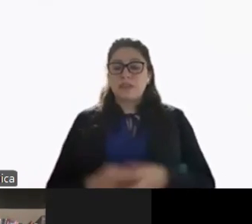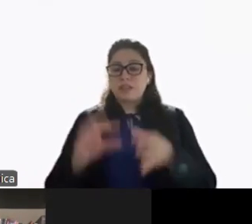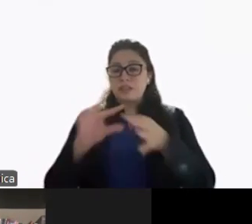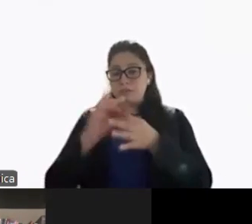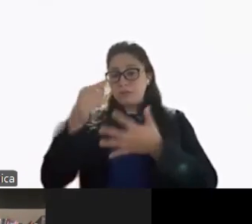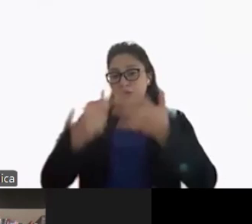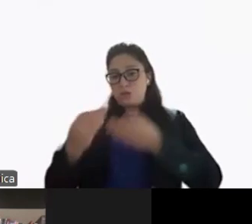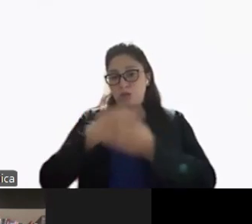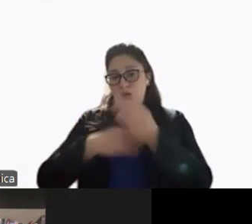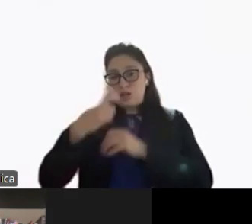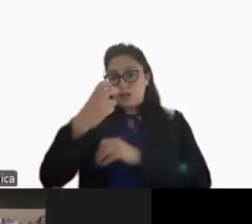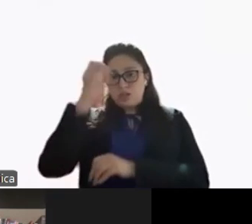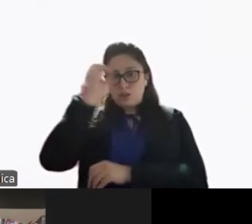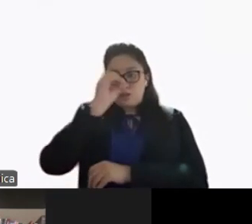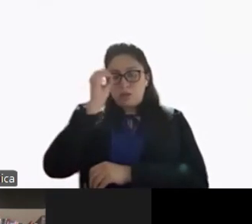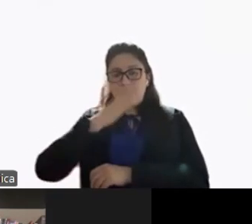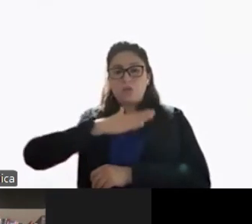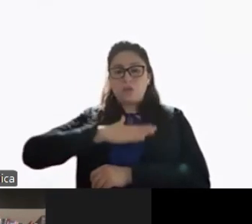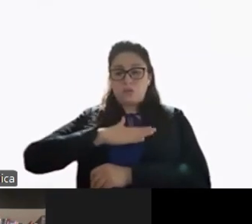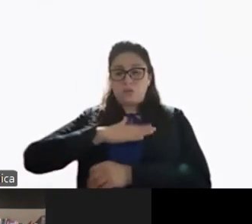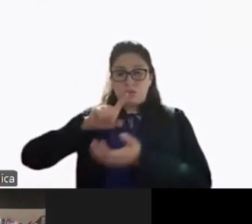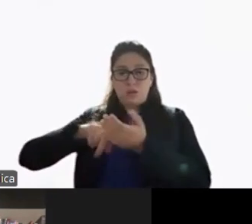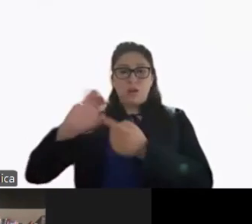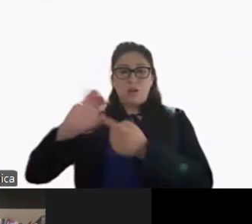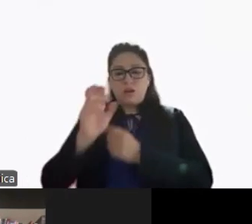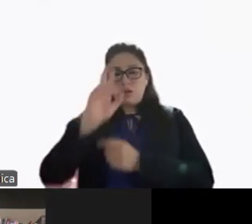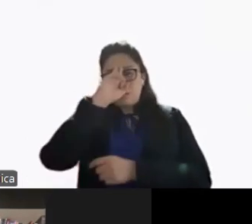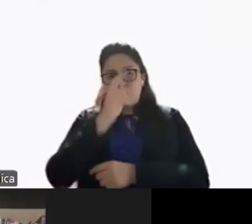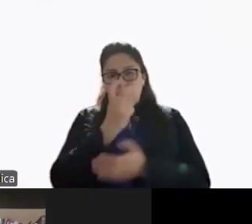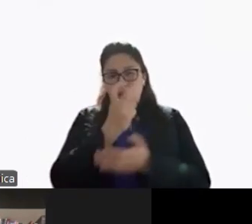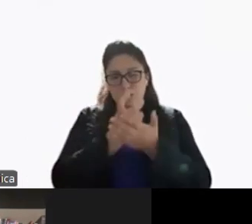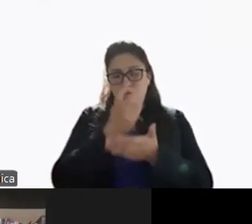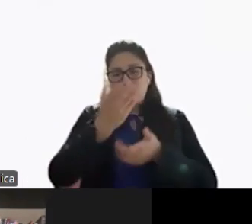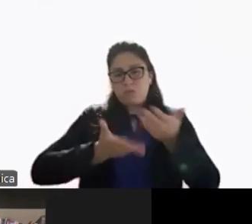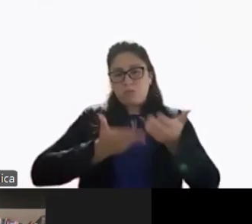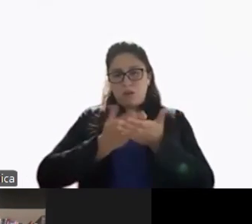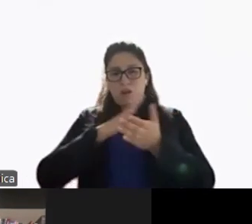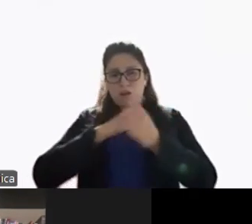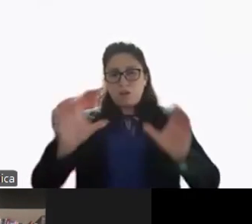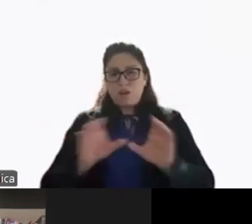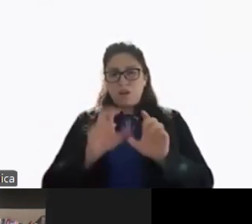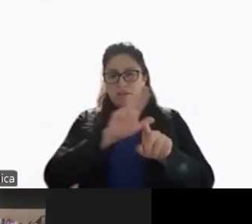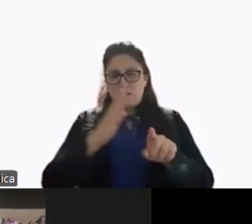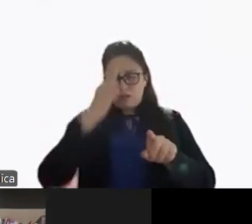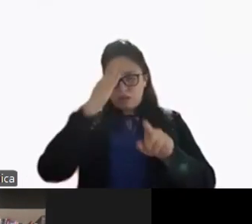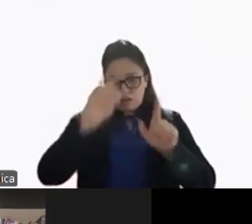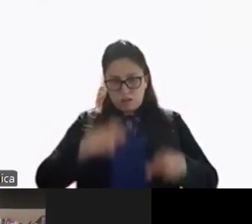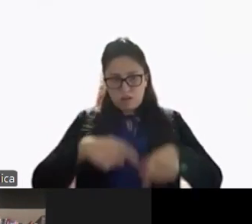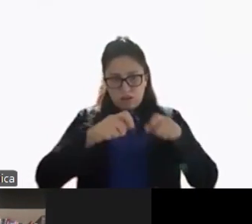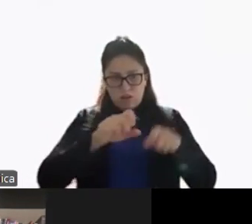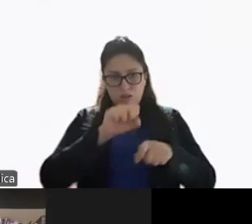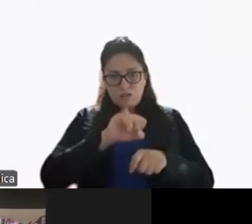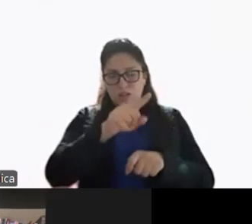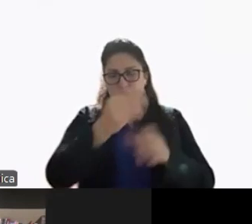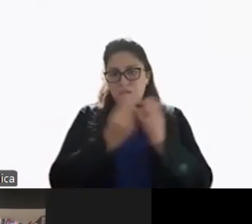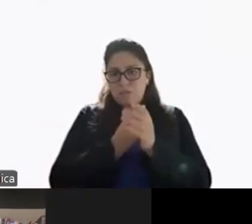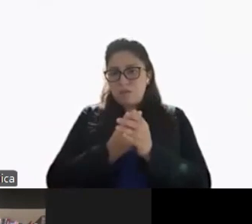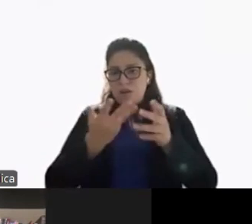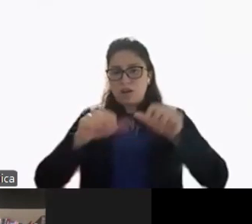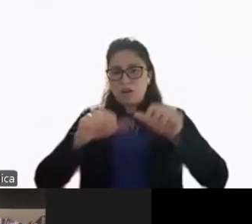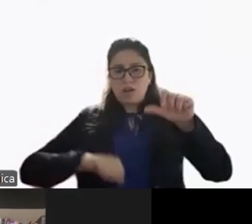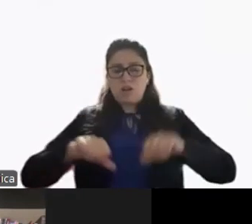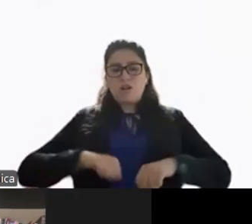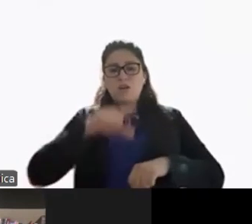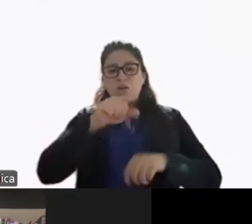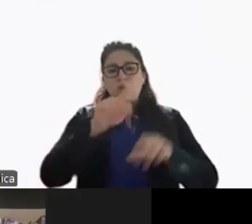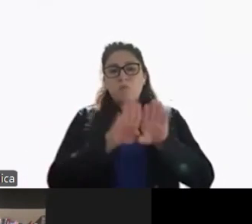esta dictaminadora consideró que el inmueble tiene asociado un certificado de reconocimiento de actividad que precisa el uso de